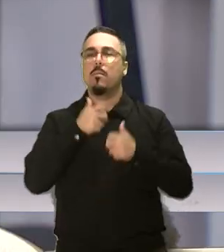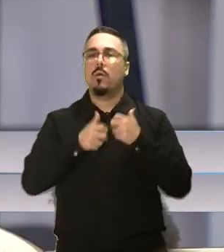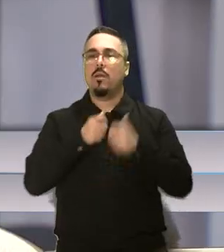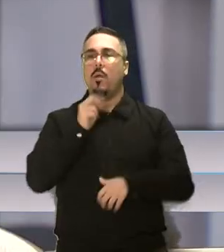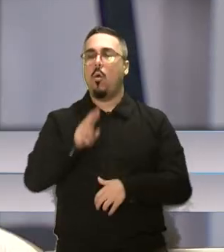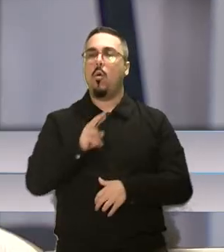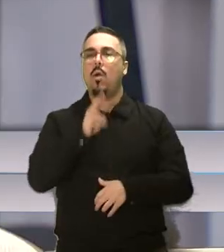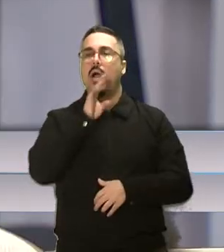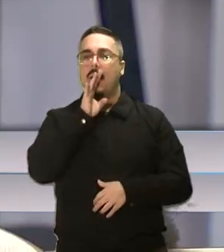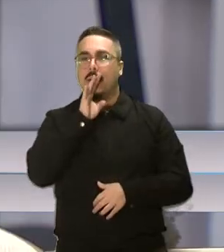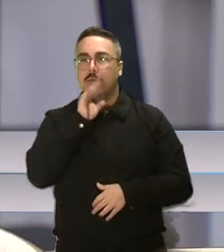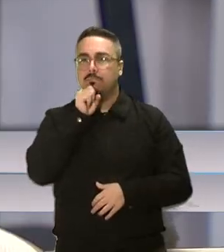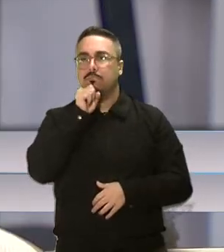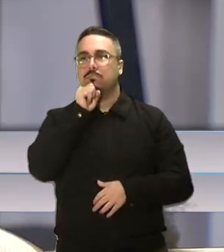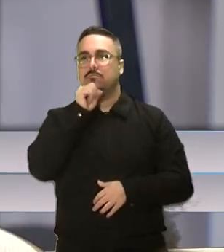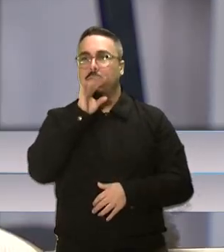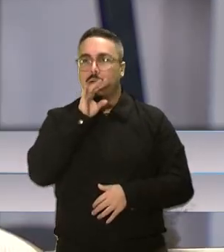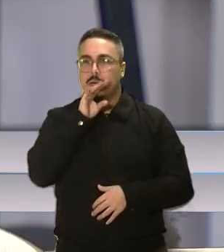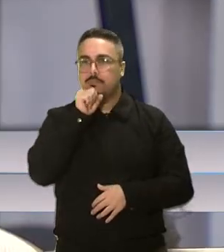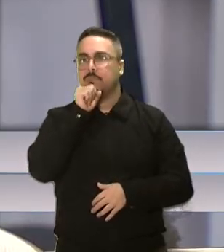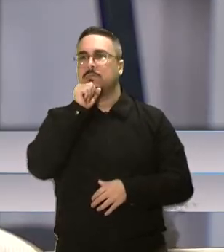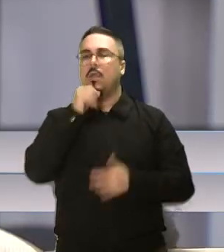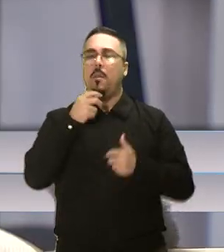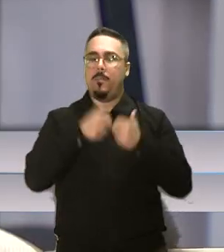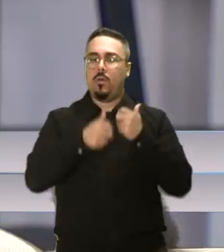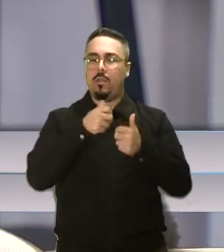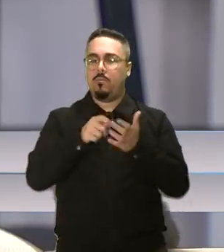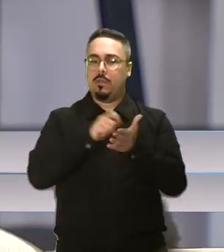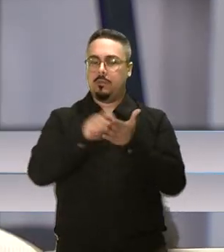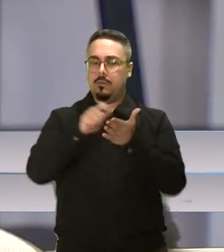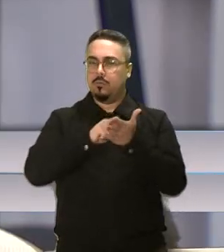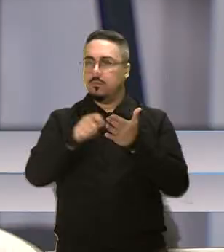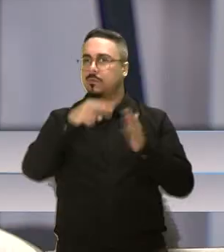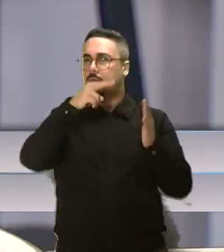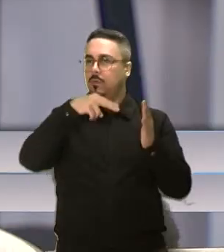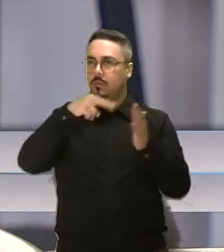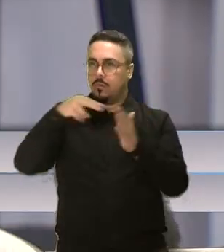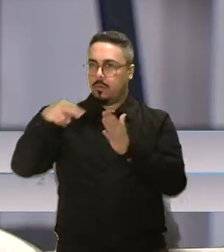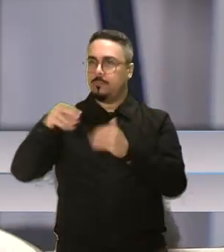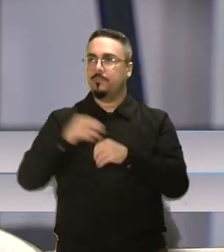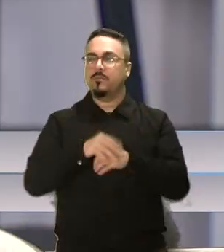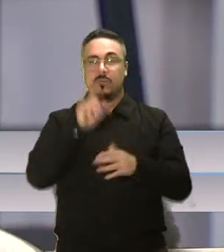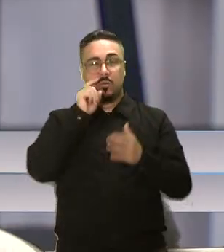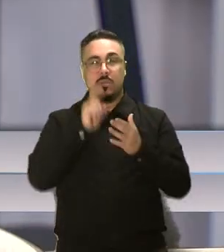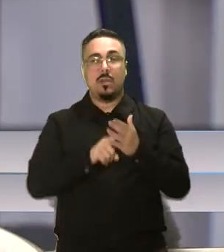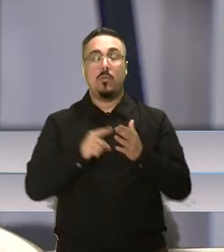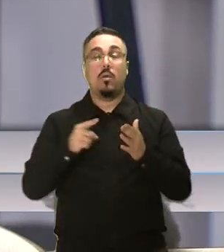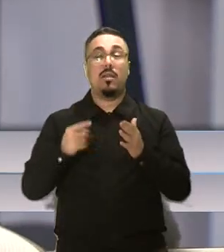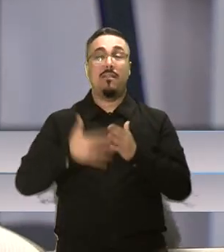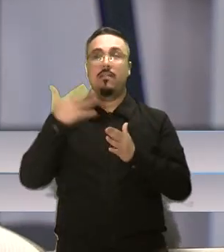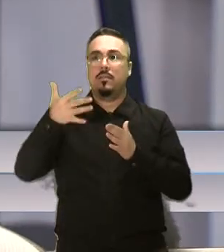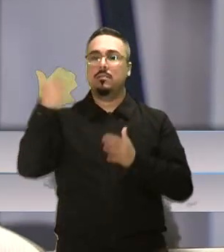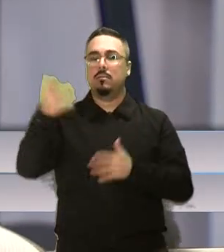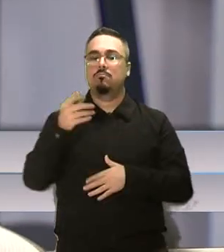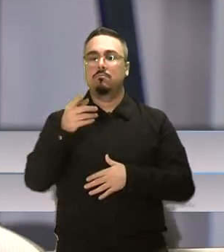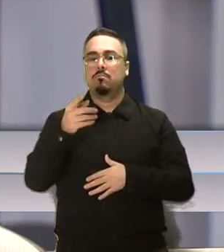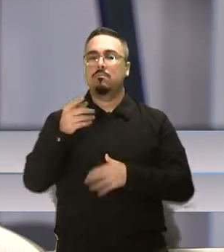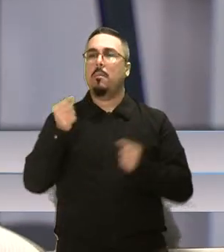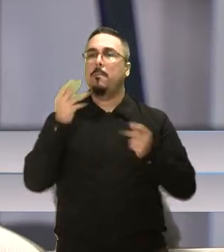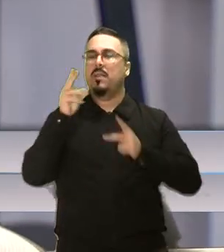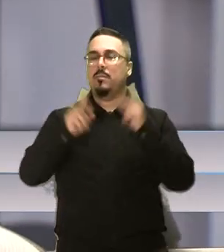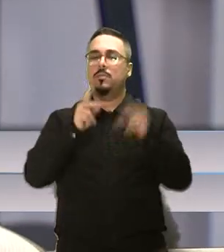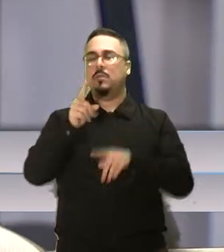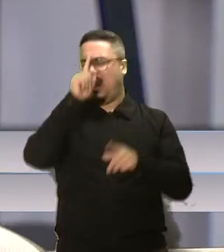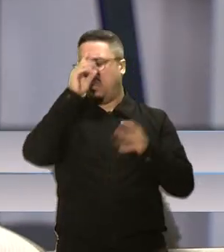habla eh problemas en la ortografía en la lectura porque muchas veces se dan por sentado verdad o o no hay el